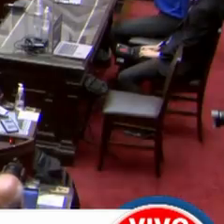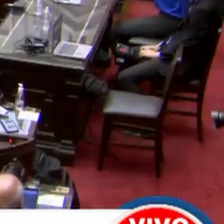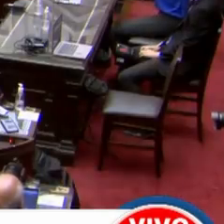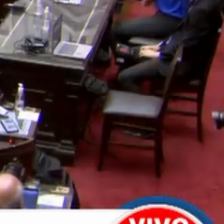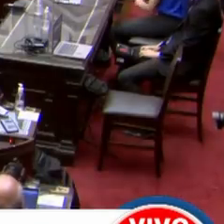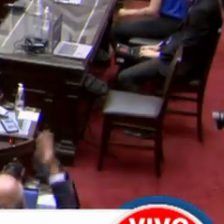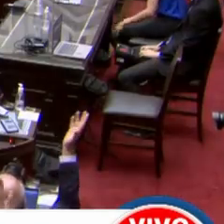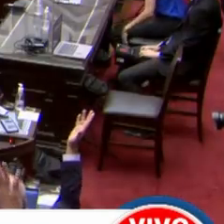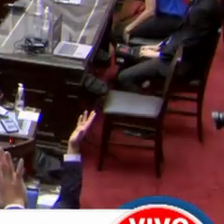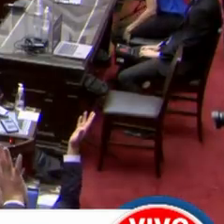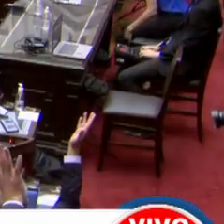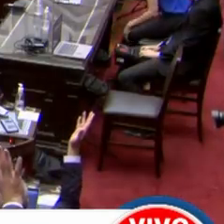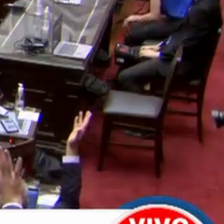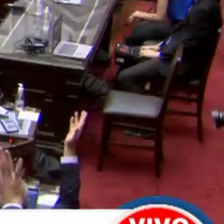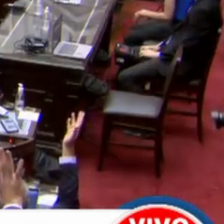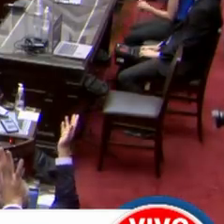sí